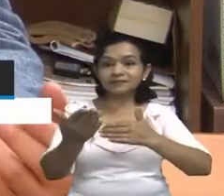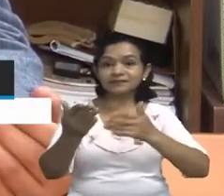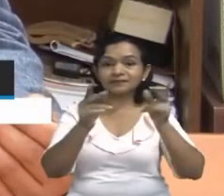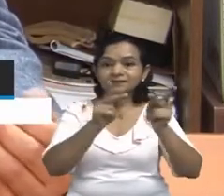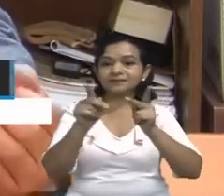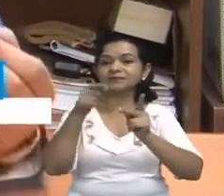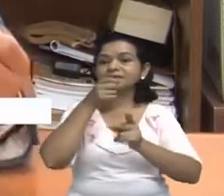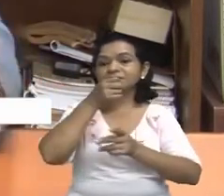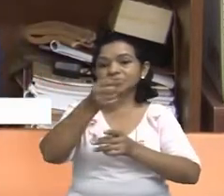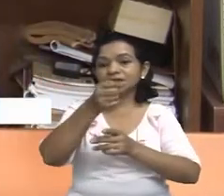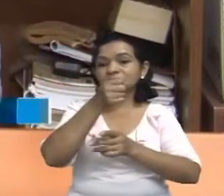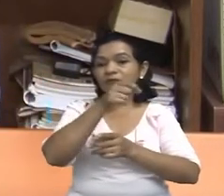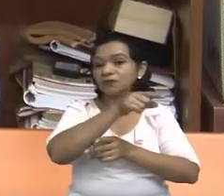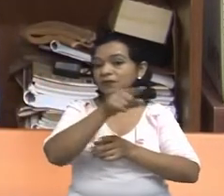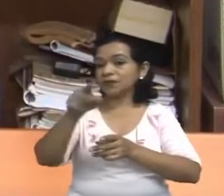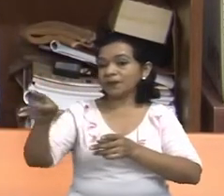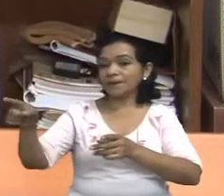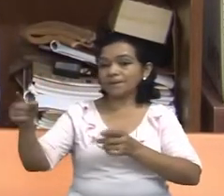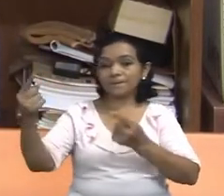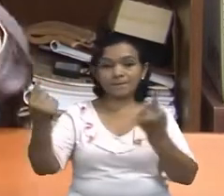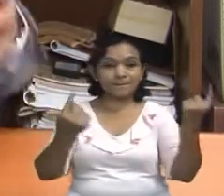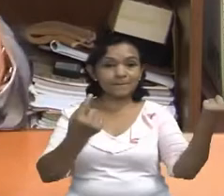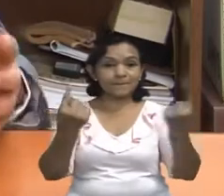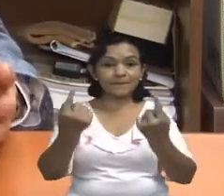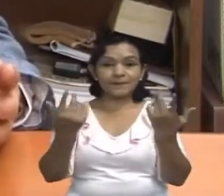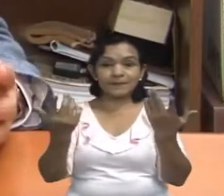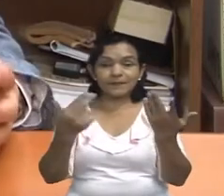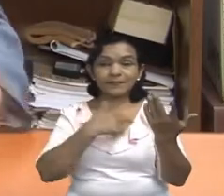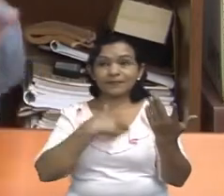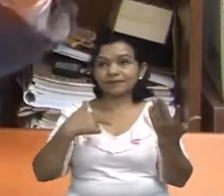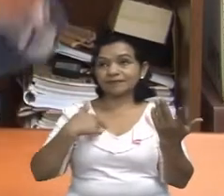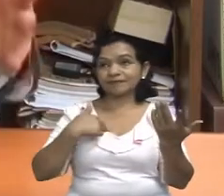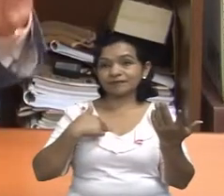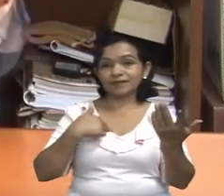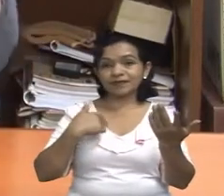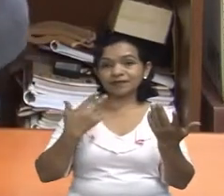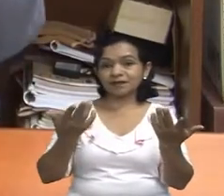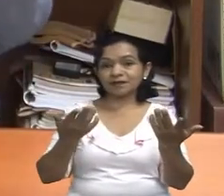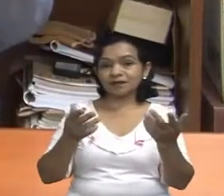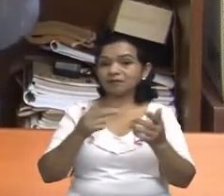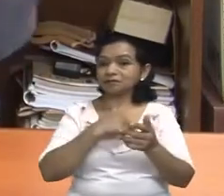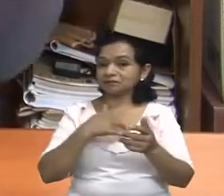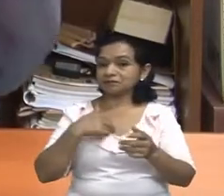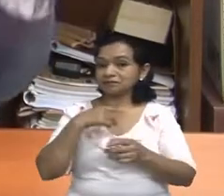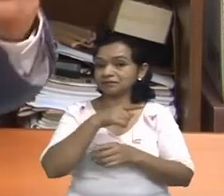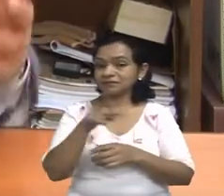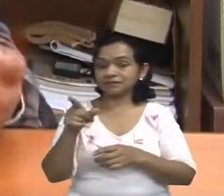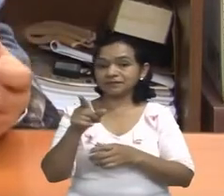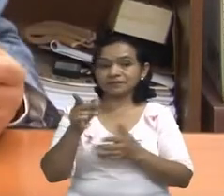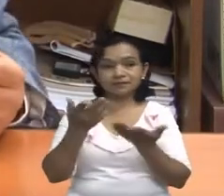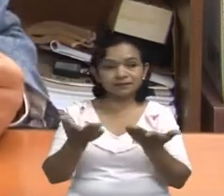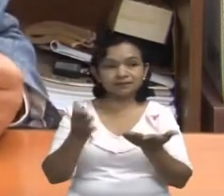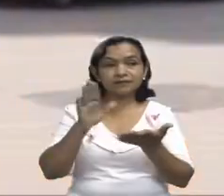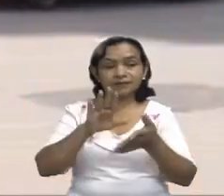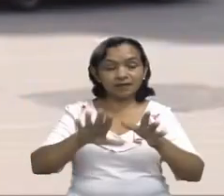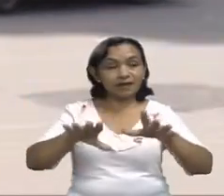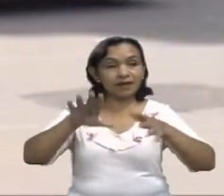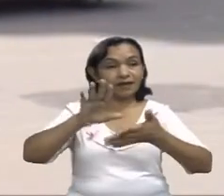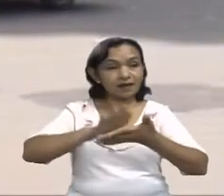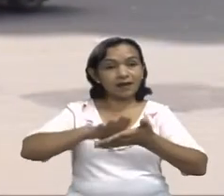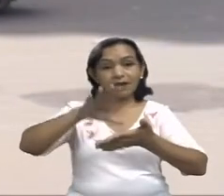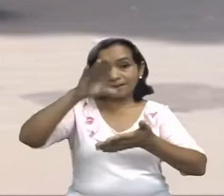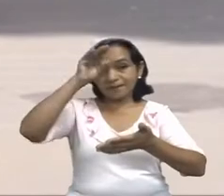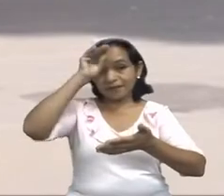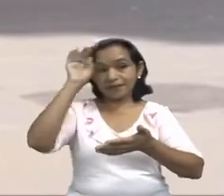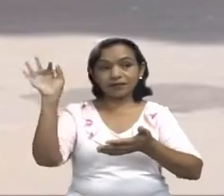compañeros periodistas que escribían notas escritas nomás, notas de prensa, pues adaptarán también la forma